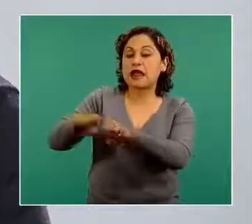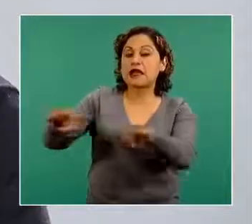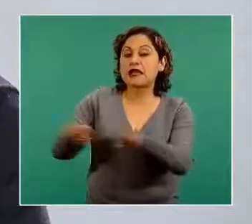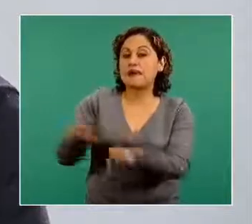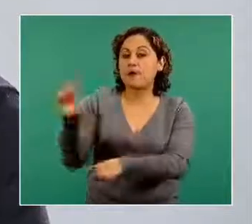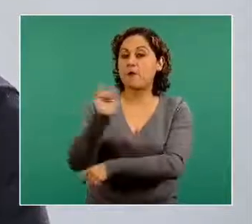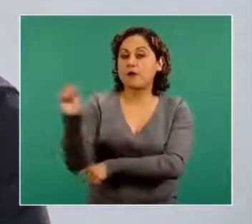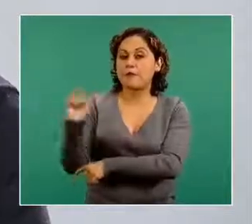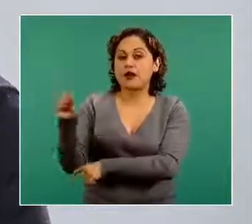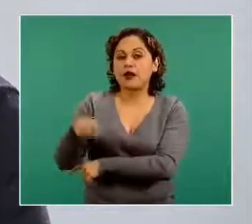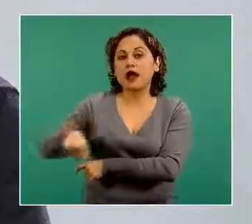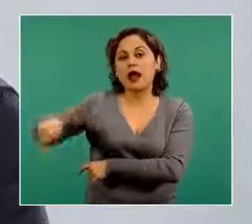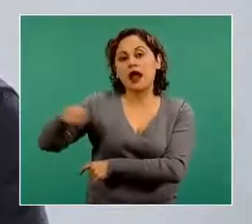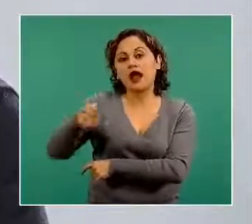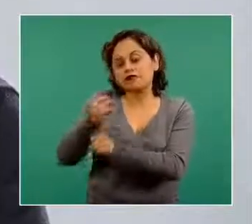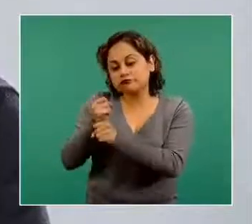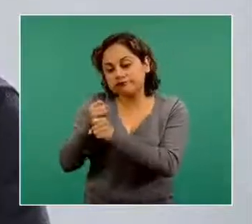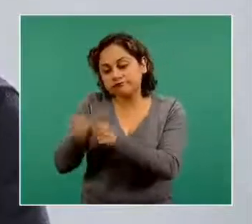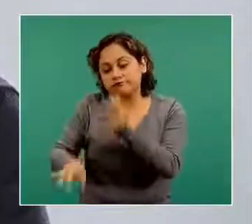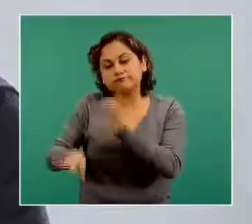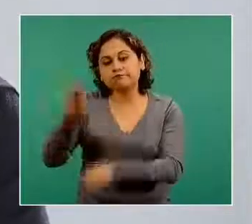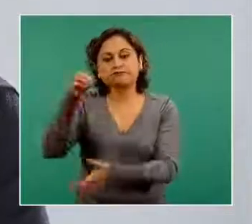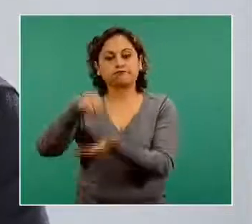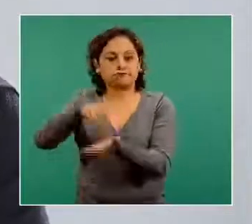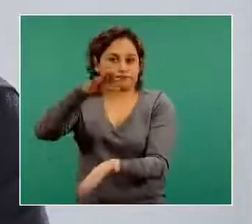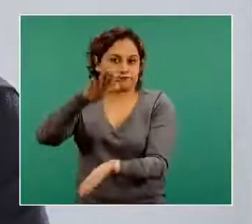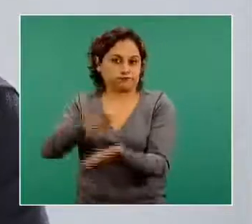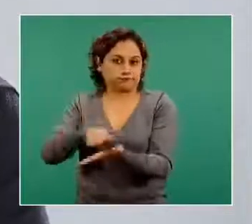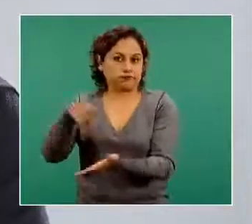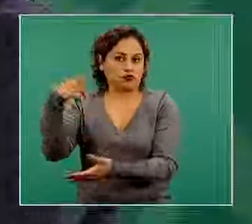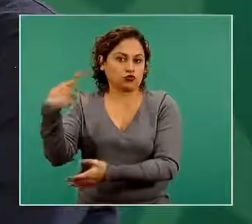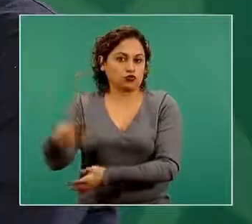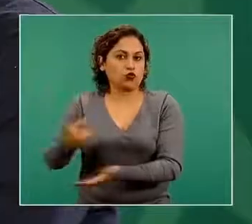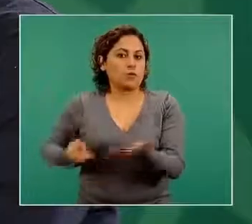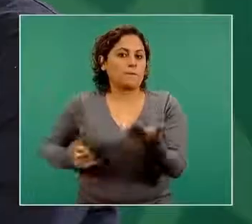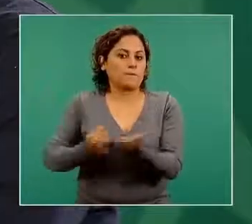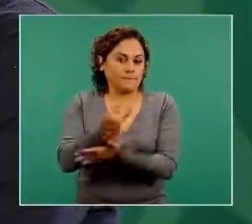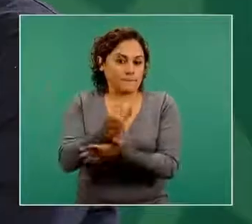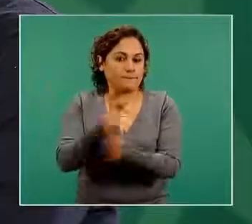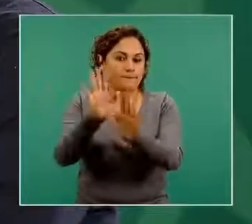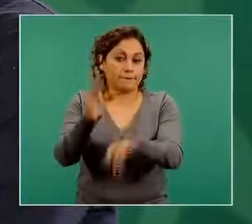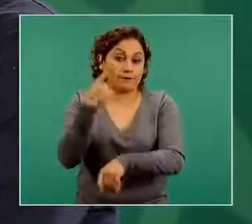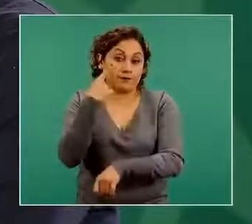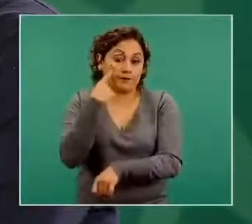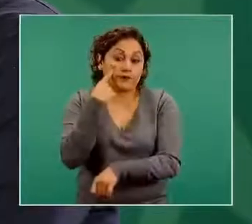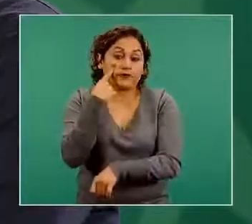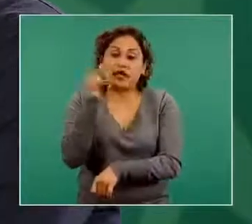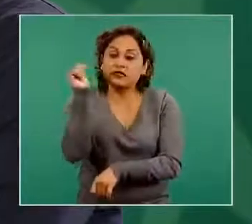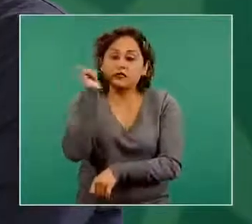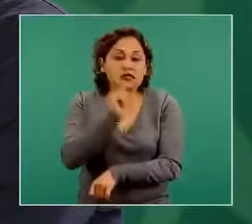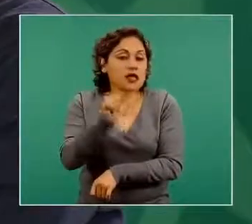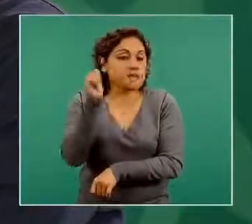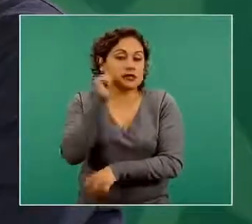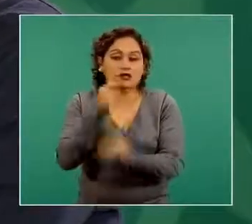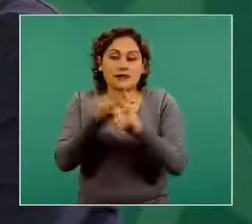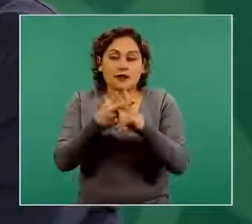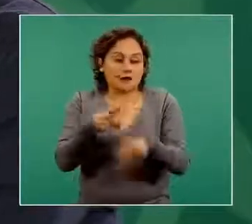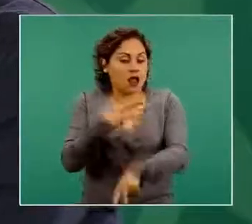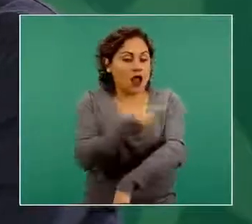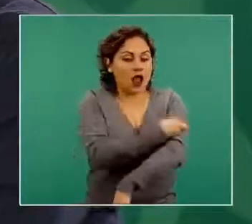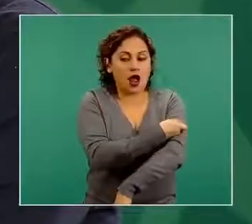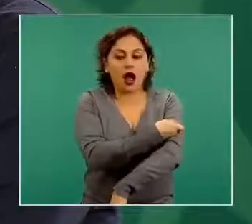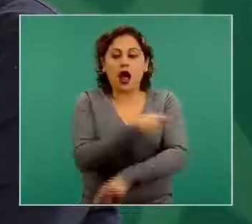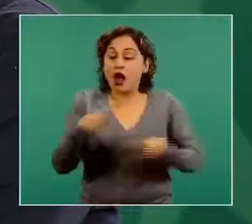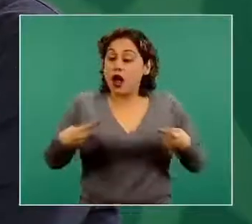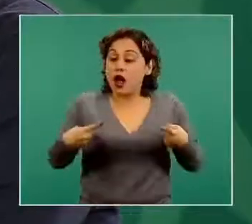la clasificación final. La clasificación inicial siempre será que es un evento supuestamente atribuible, hasta que el grupo de expertos termine de